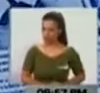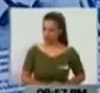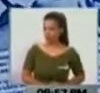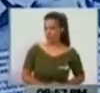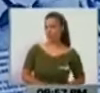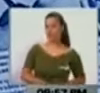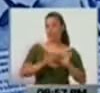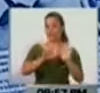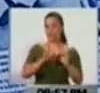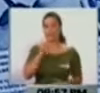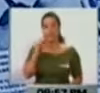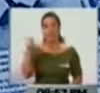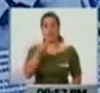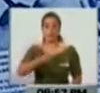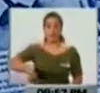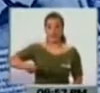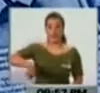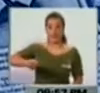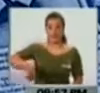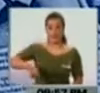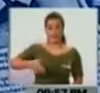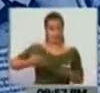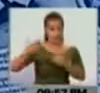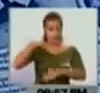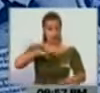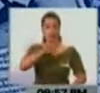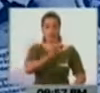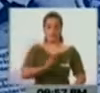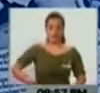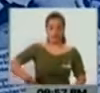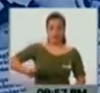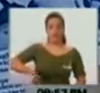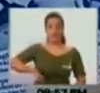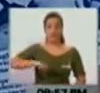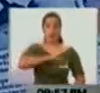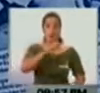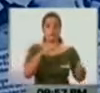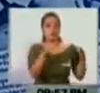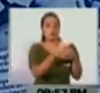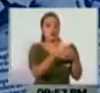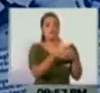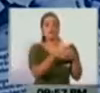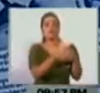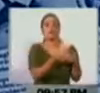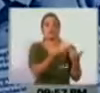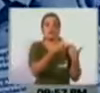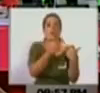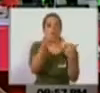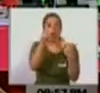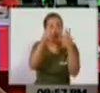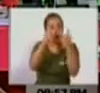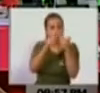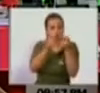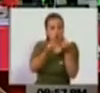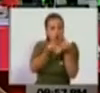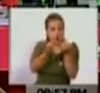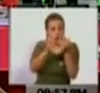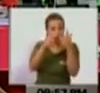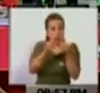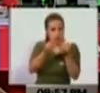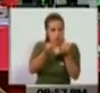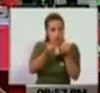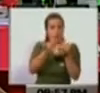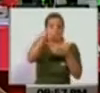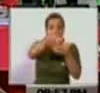El presidente de la Cámara de la Comisión de Contraloría, el presidente de la Comisión de Contraloría de